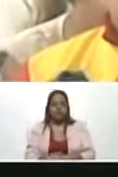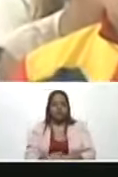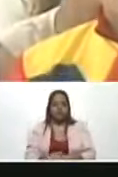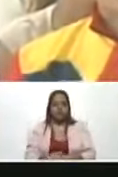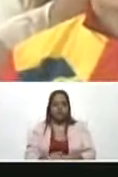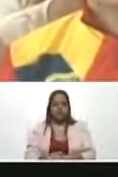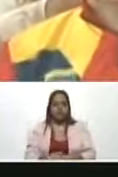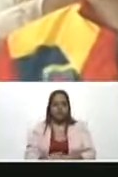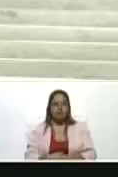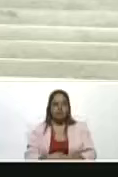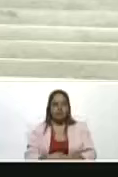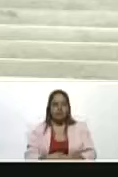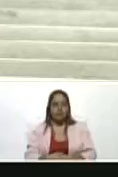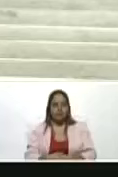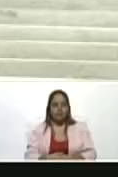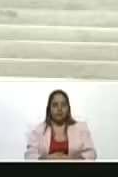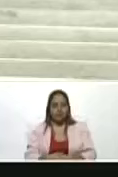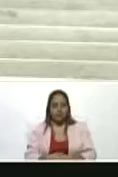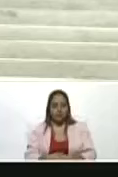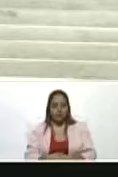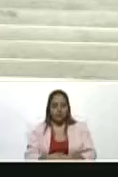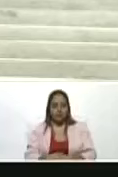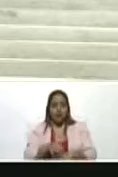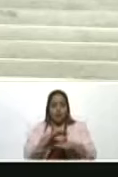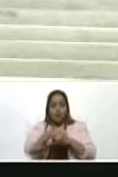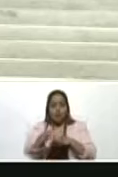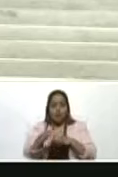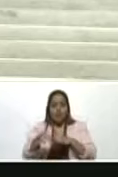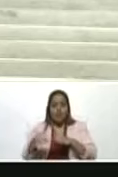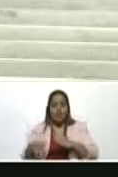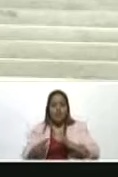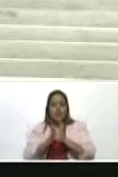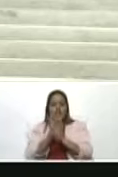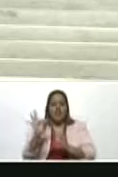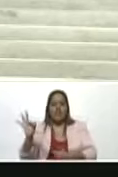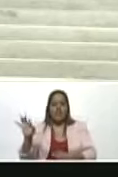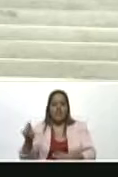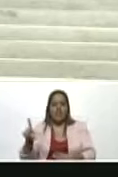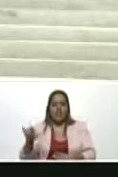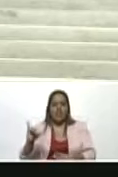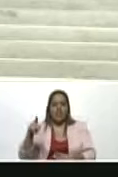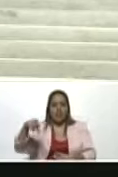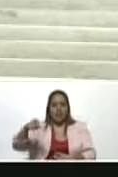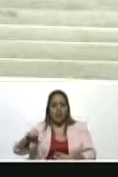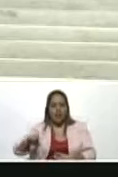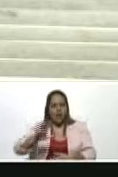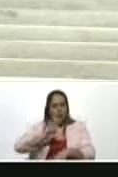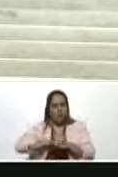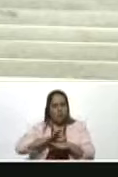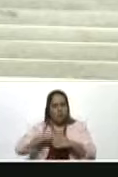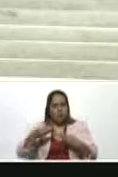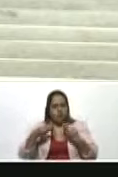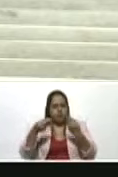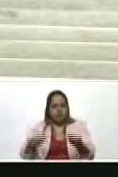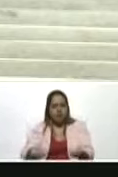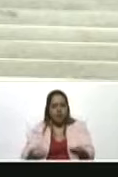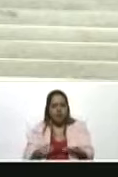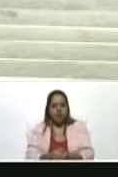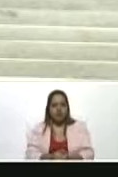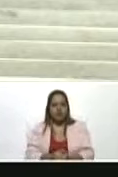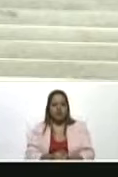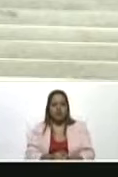nos venimos al municipio San Felipe, porque ahí vamos a entregar